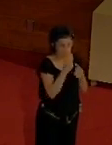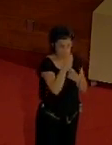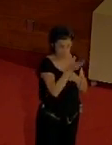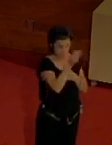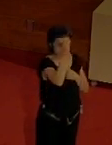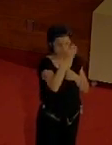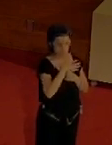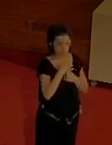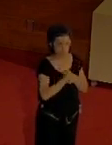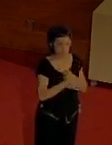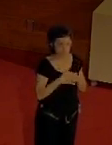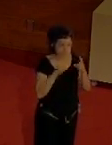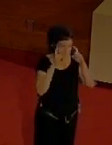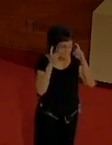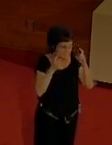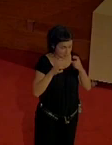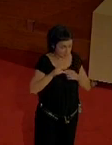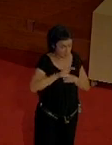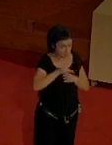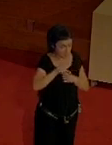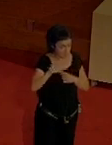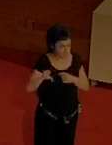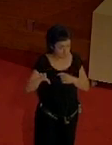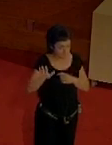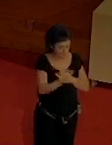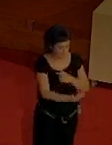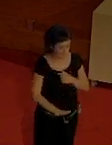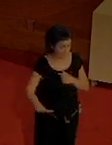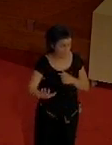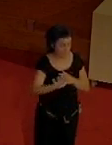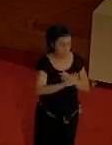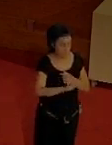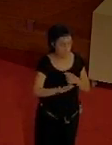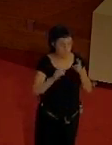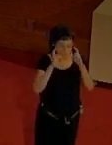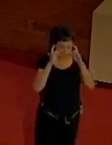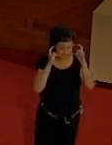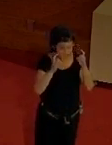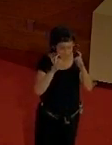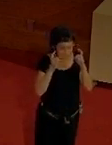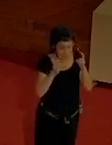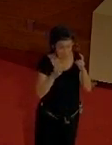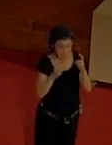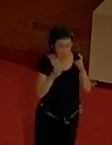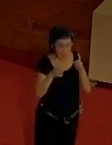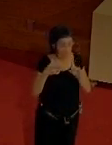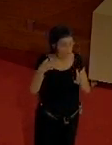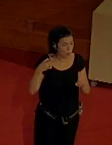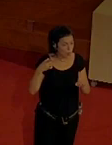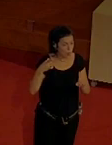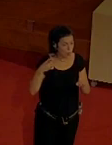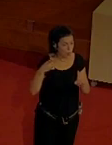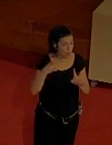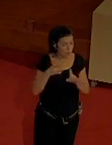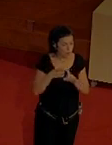intentando implicar a países de la zona en la en para que colaboren en la contención